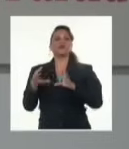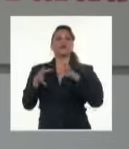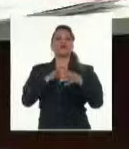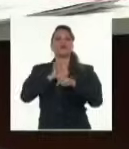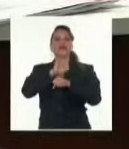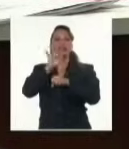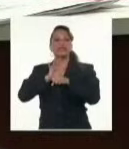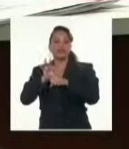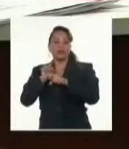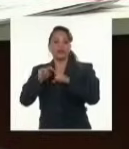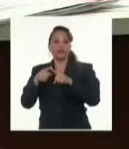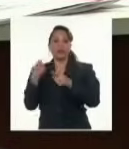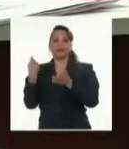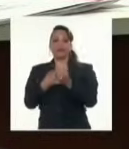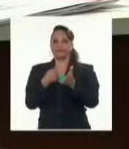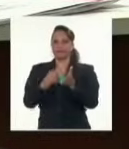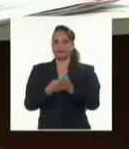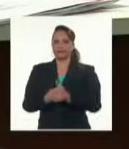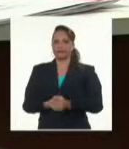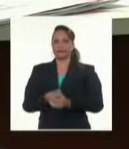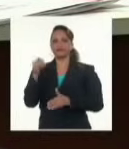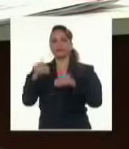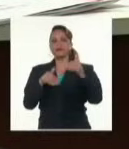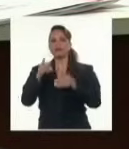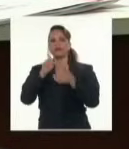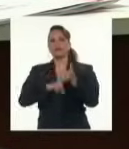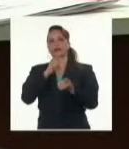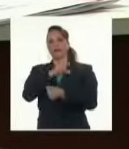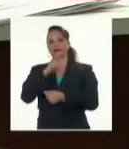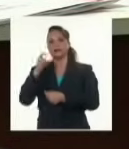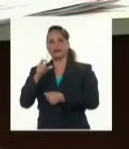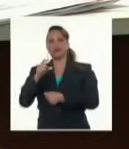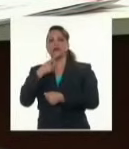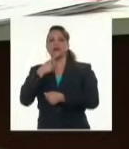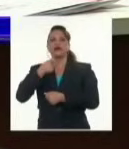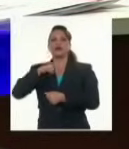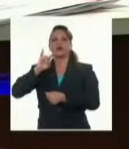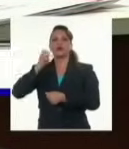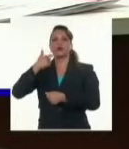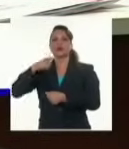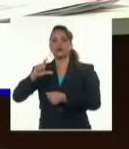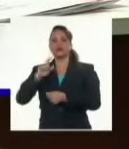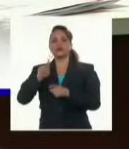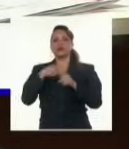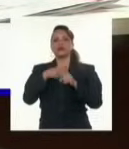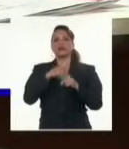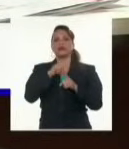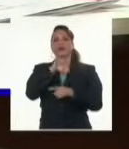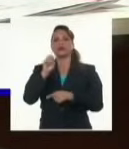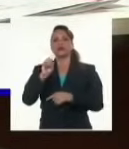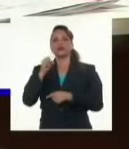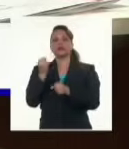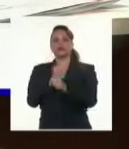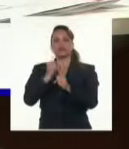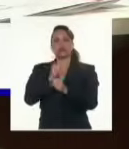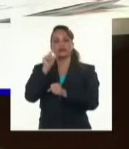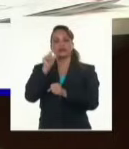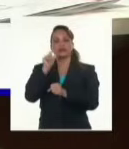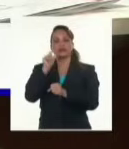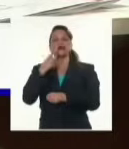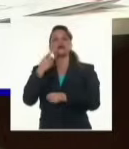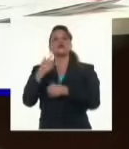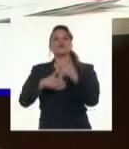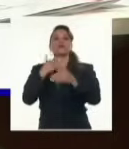financiamiento la participación de los militantes de la juventud y de más de 3500 trabajadores convirtió este proceso en un proceso